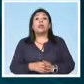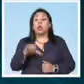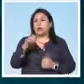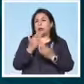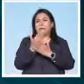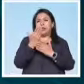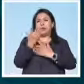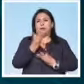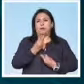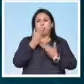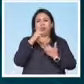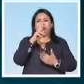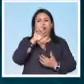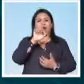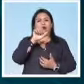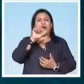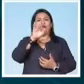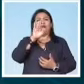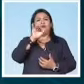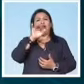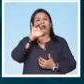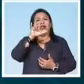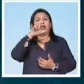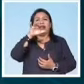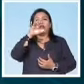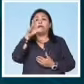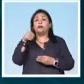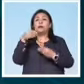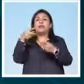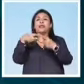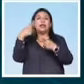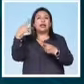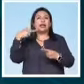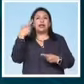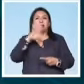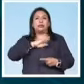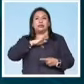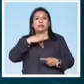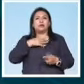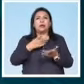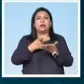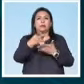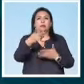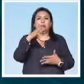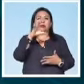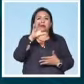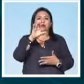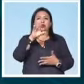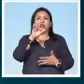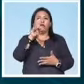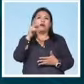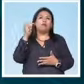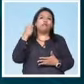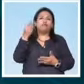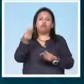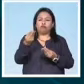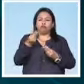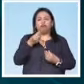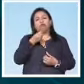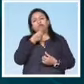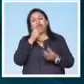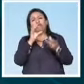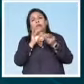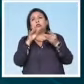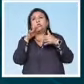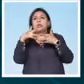Esta mañana el poeta Rafael Cadenas recibió de manos de los Reyes de España el Premio Cervantes. En su discurso de recepción